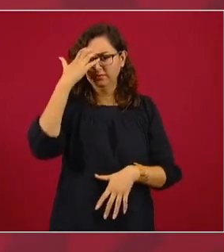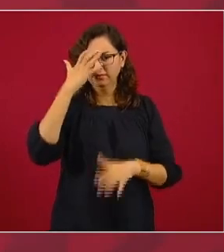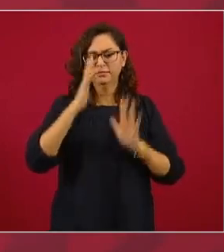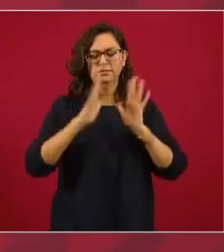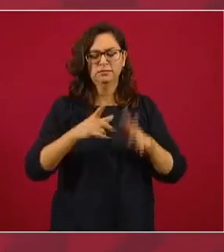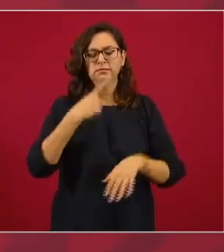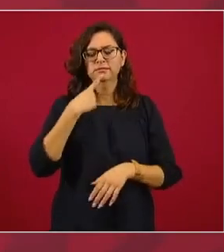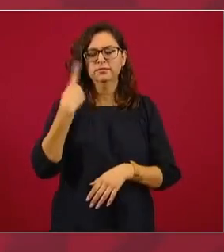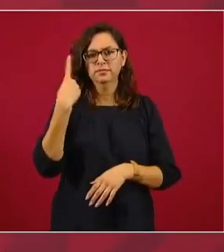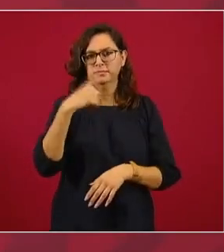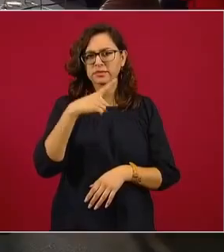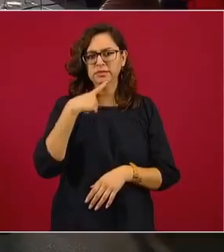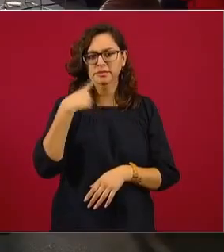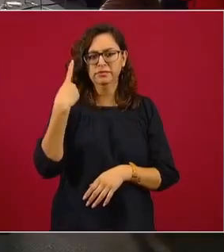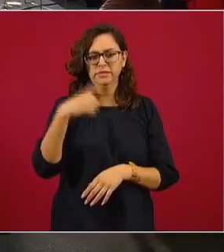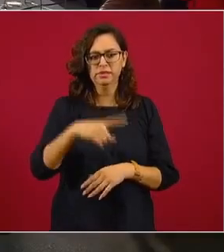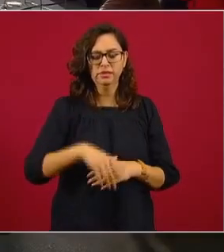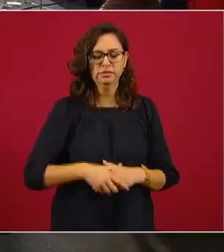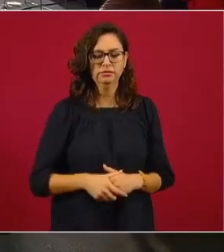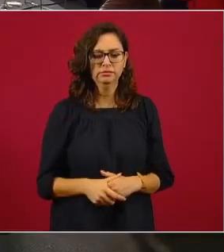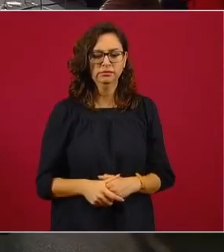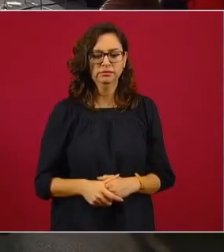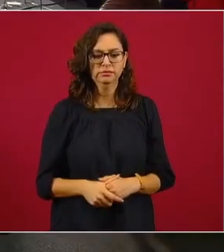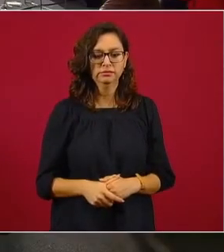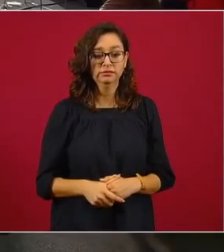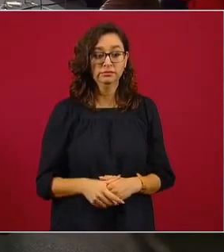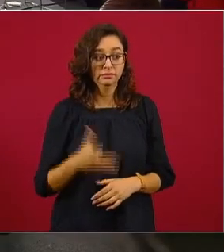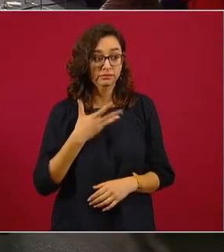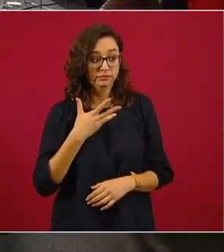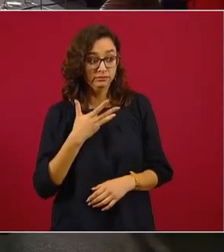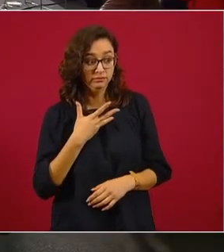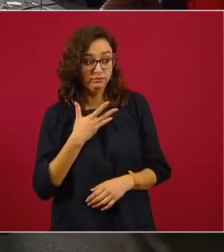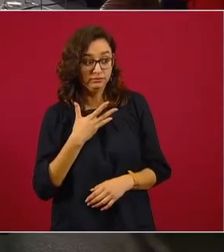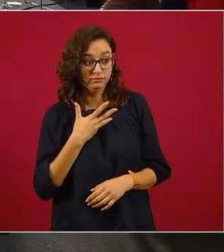denuncias sobre eso. ¿Lo tienen?